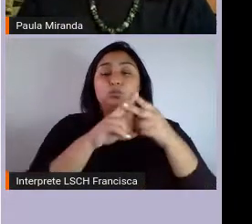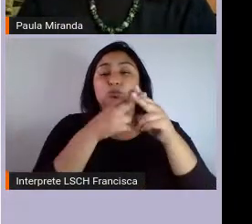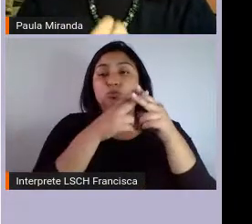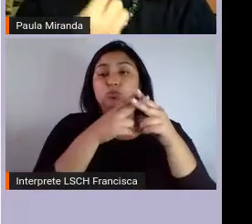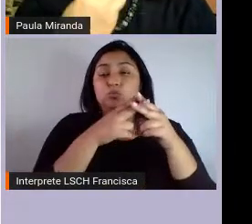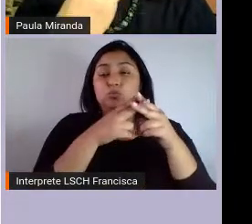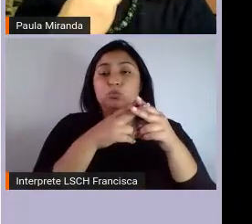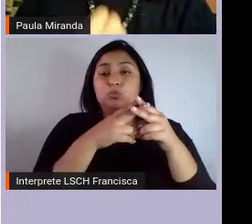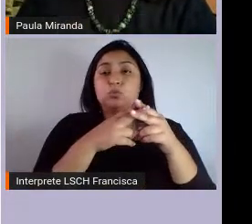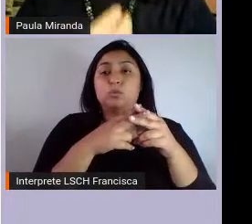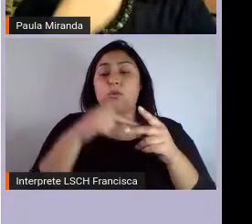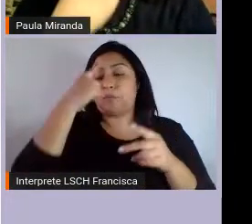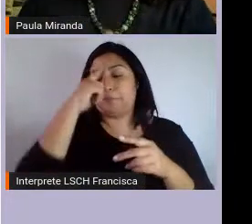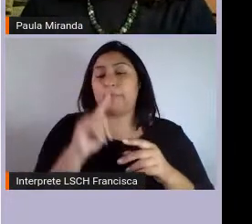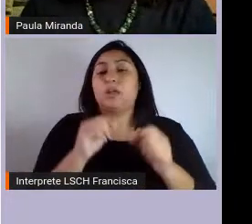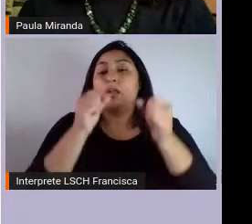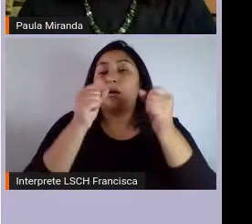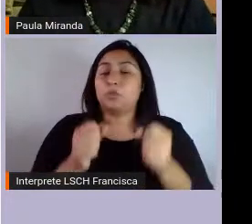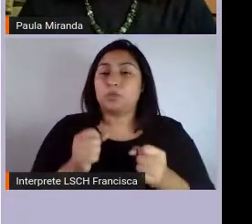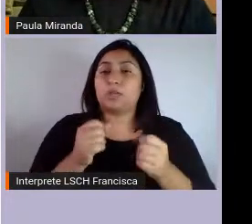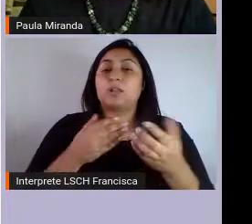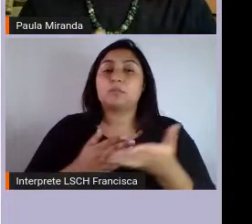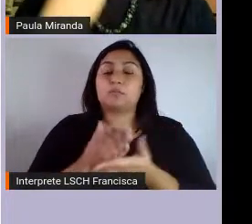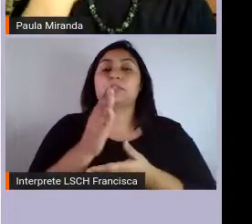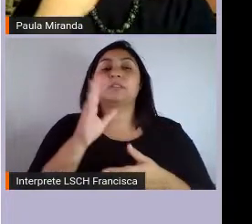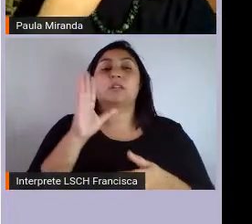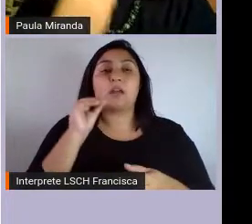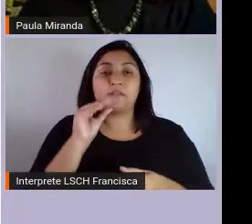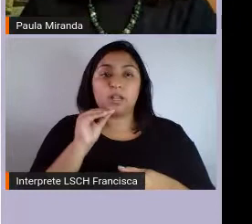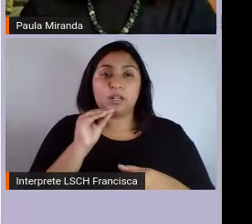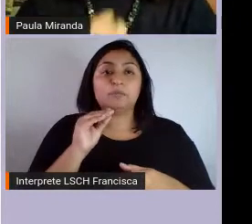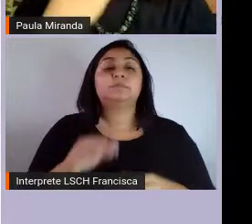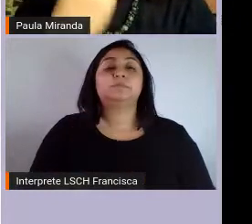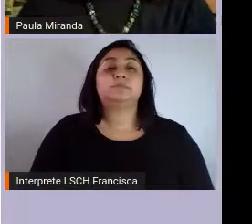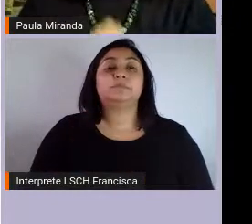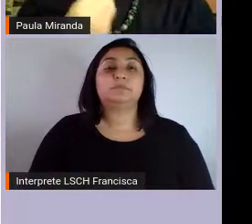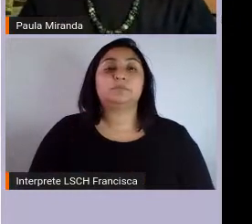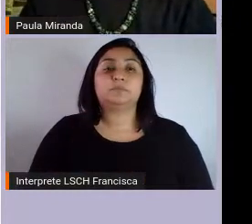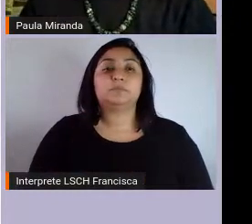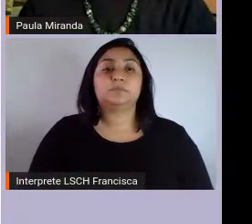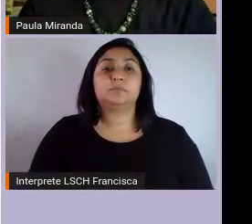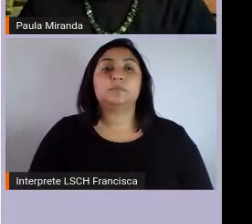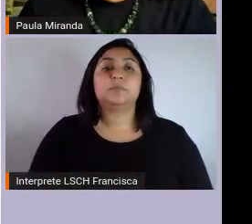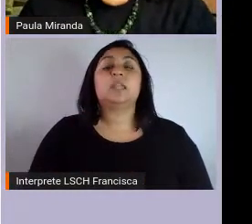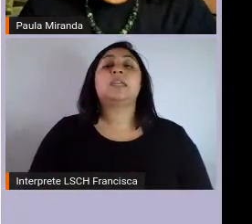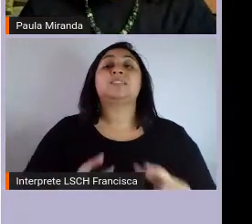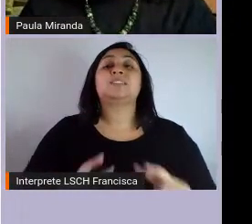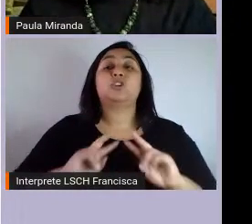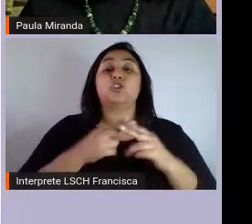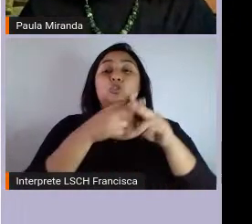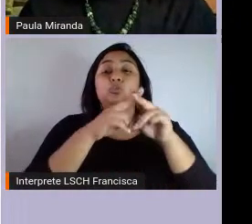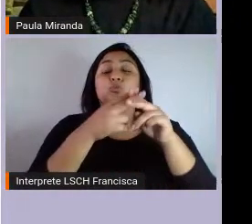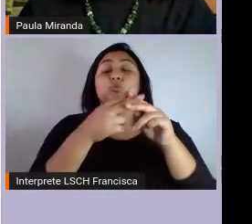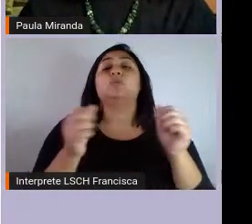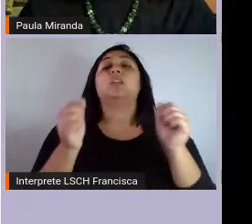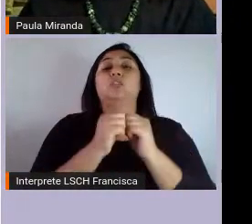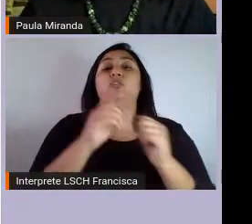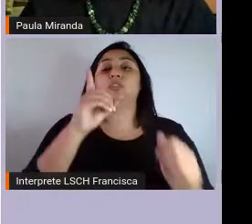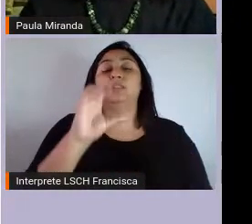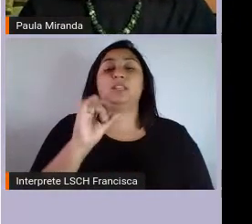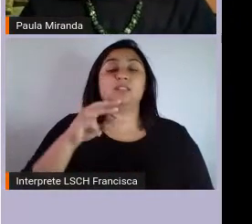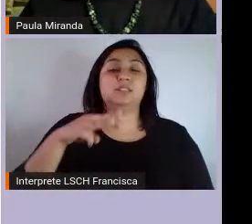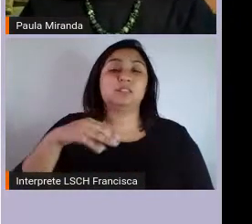tener un punto desde el cual hablar. Y ese punto para hablar lo construye ella en su décima autobiográfica. Por eso que es un libro